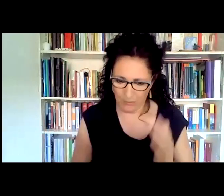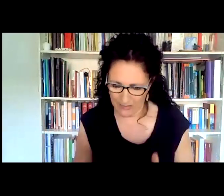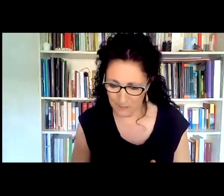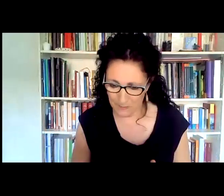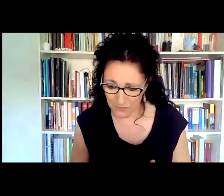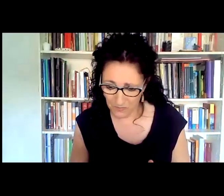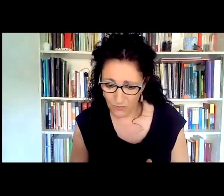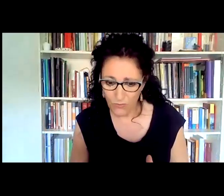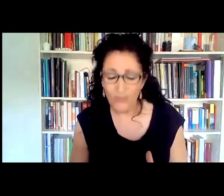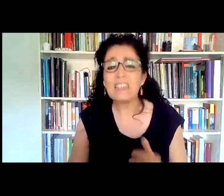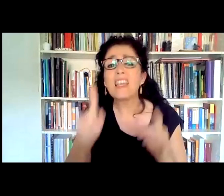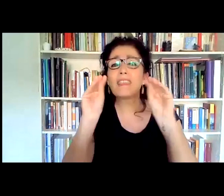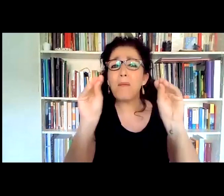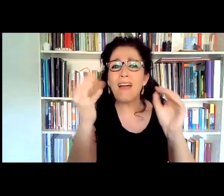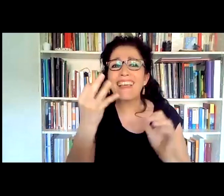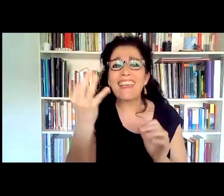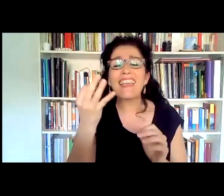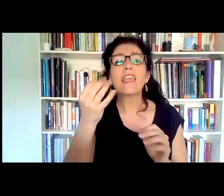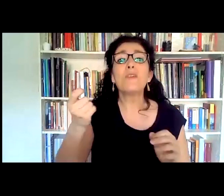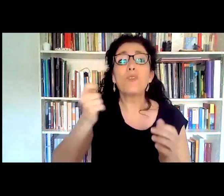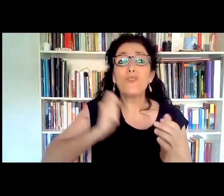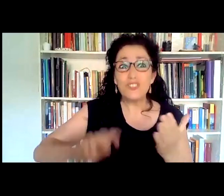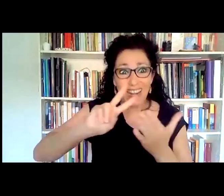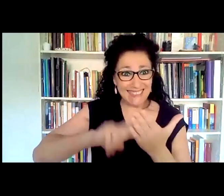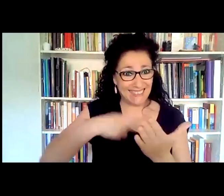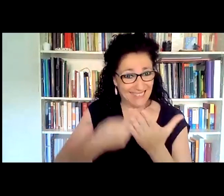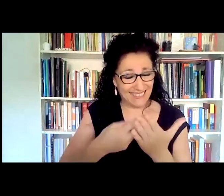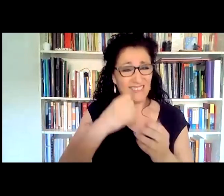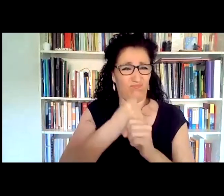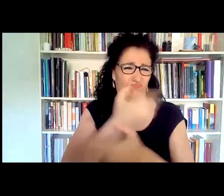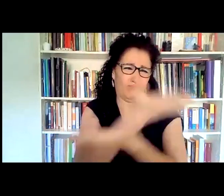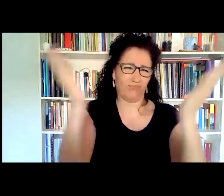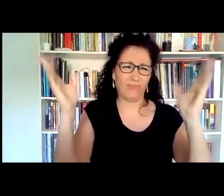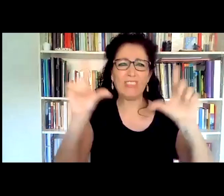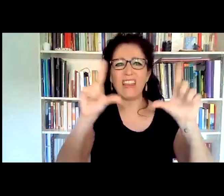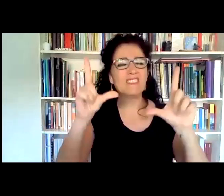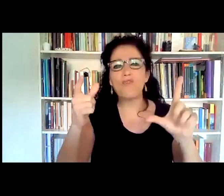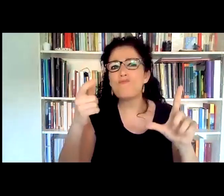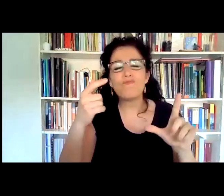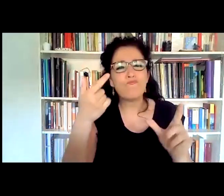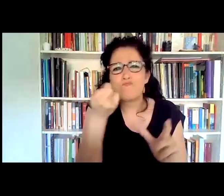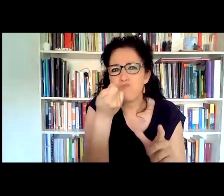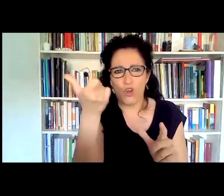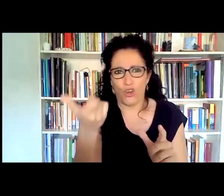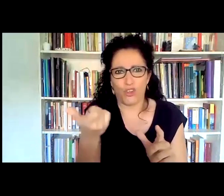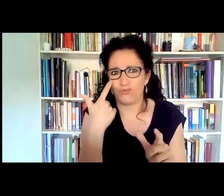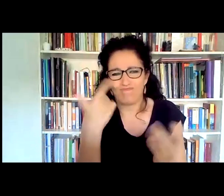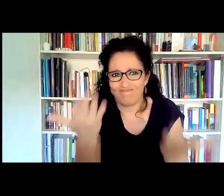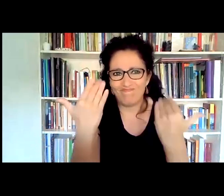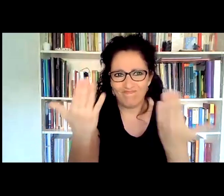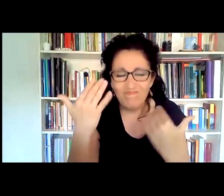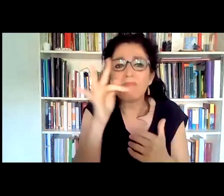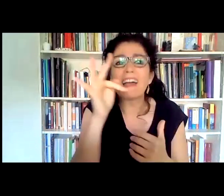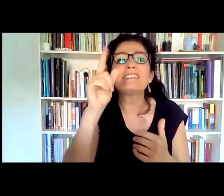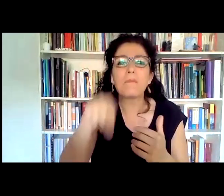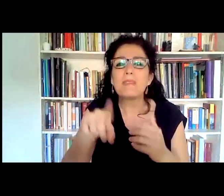representativas del colectivo de personas sordas, sordociegas, así como de los profesionales de la interpretación. También hay que destacar que los profesionales que trabajan